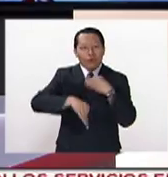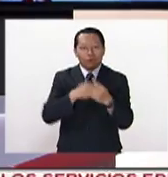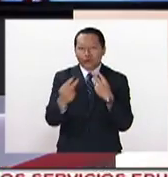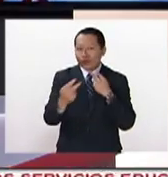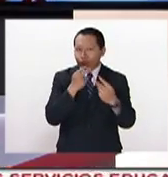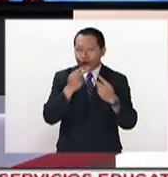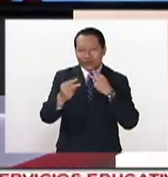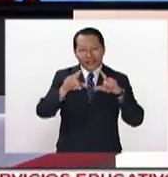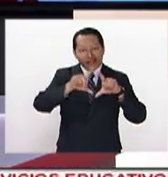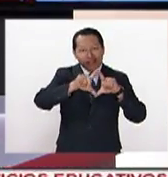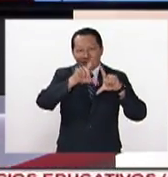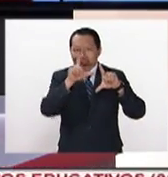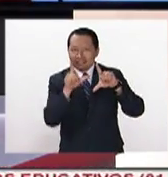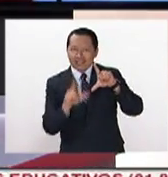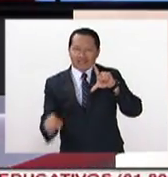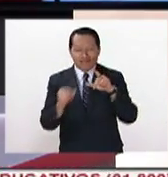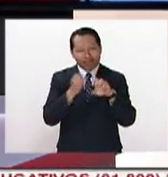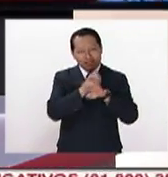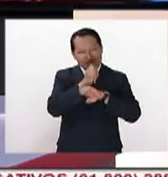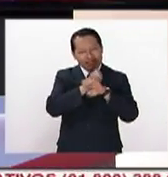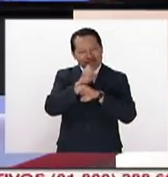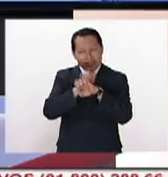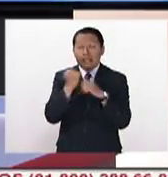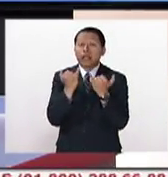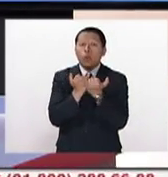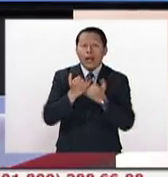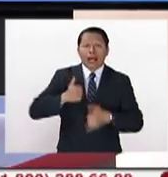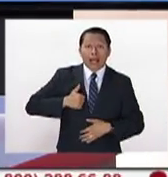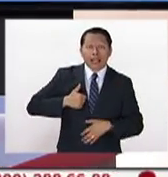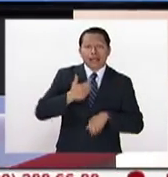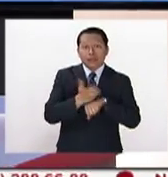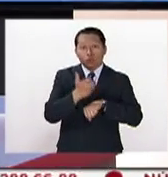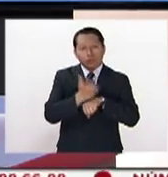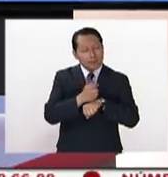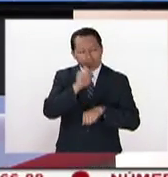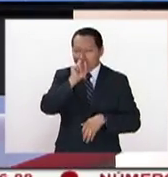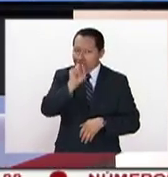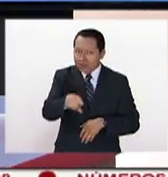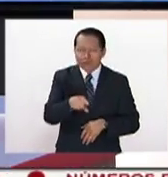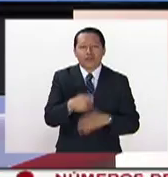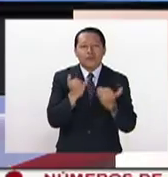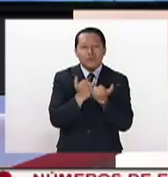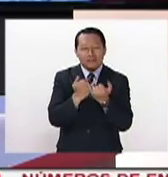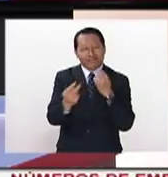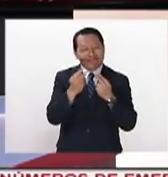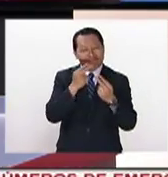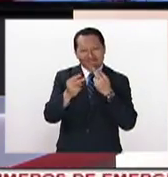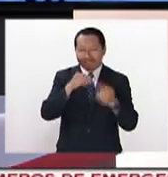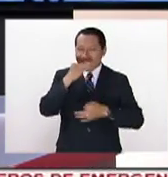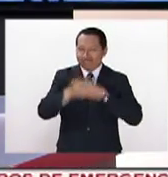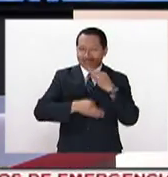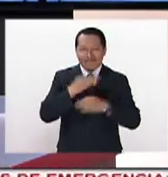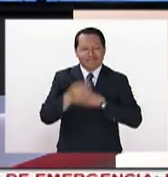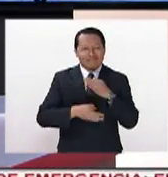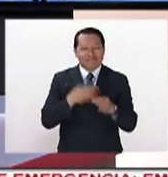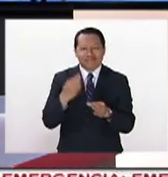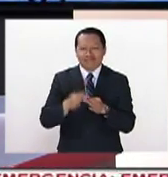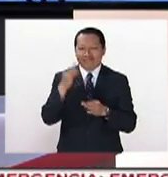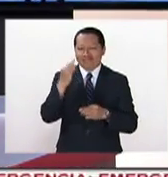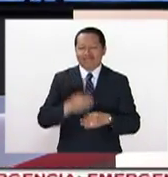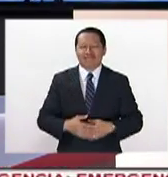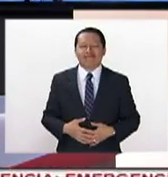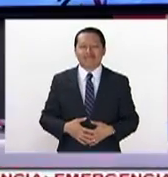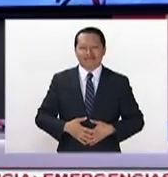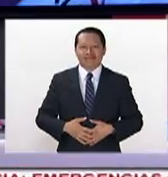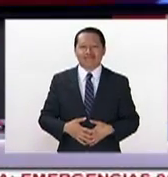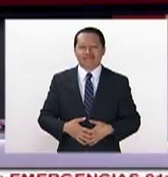a lo largo y ancho de la República, también en Canadá, también en los Estados Unidos. Acompáñenos, este es su informativo, le tenemos la noticia al